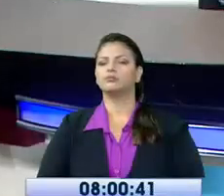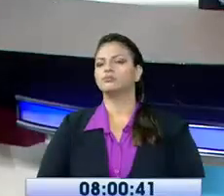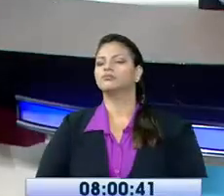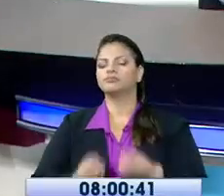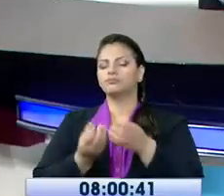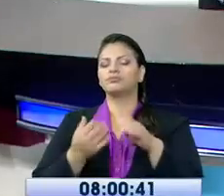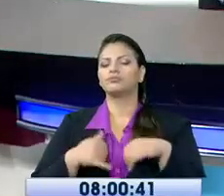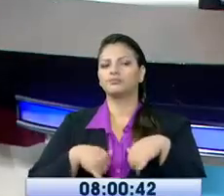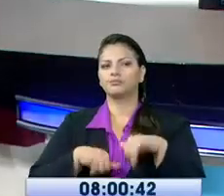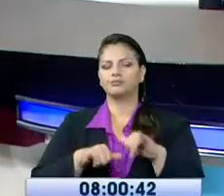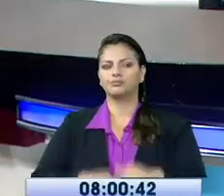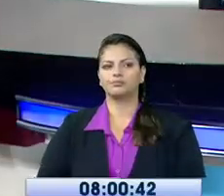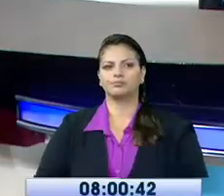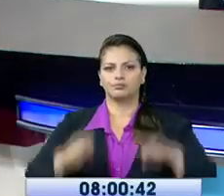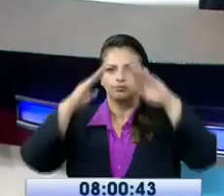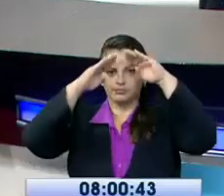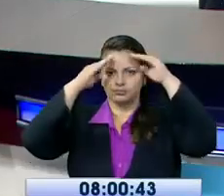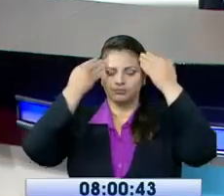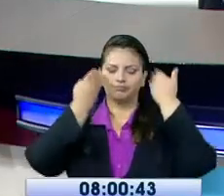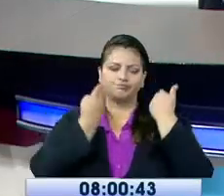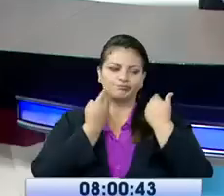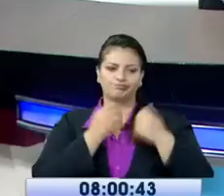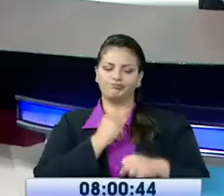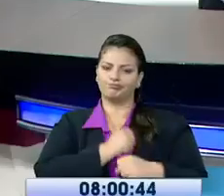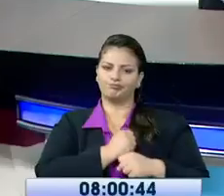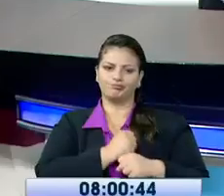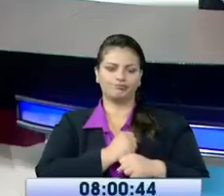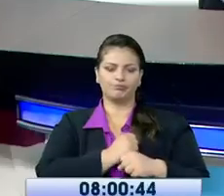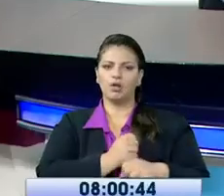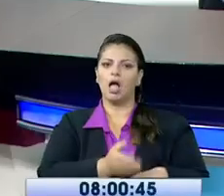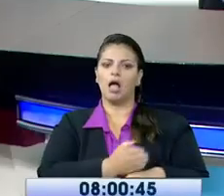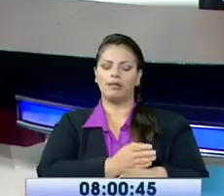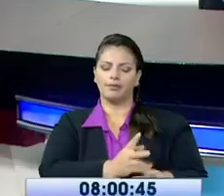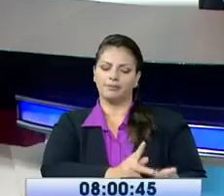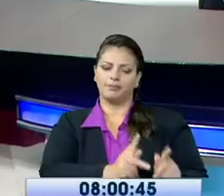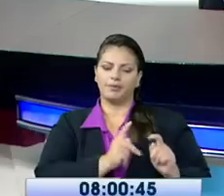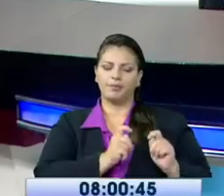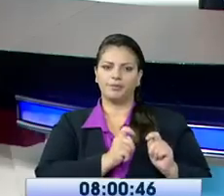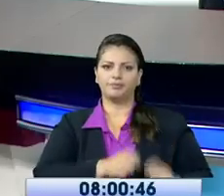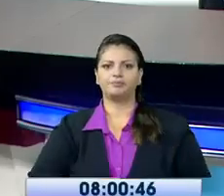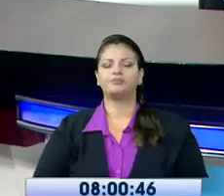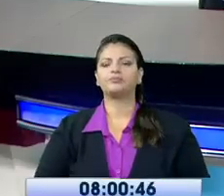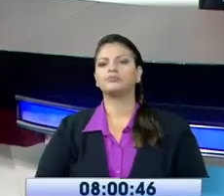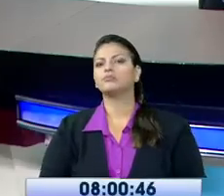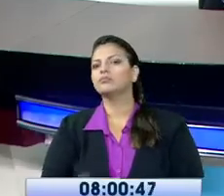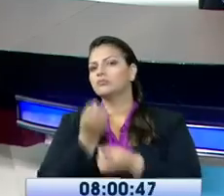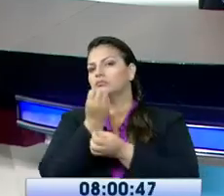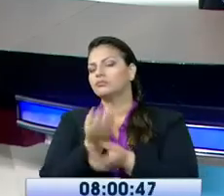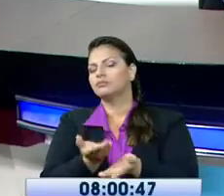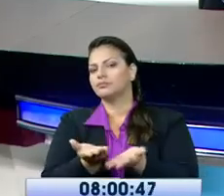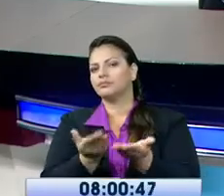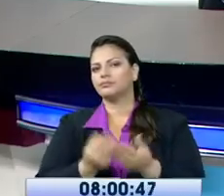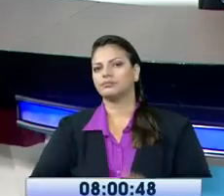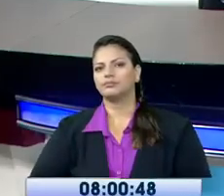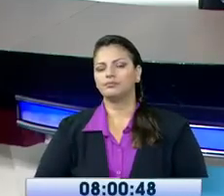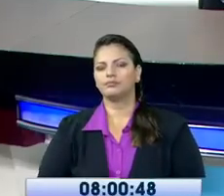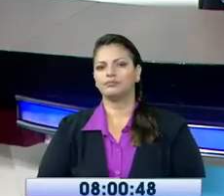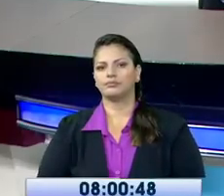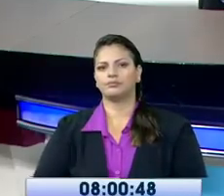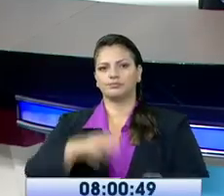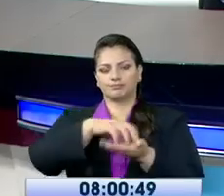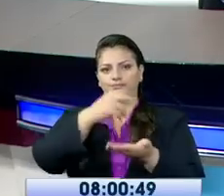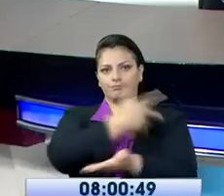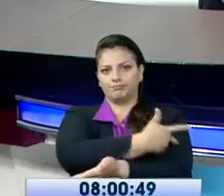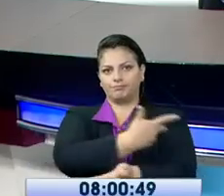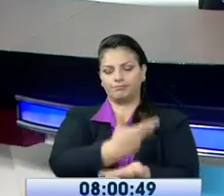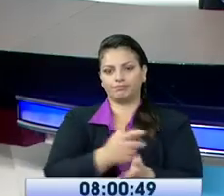Hugo. Roselena continúa con permiso. Exactamente, así es. Bueno, aquí está la información para ustedes. En Chimborazo, 12 miembros de una